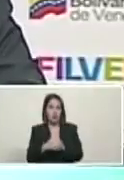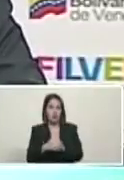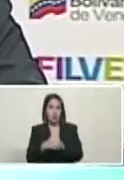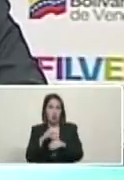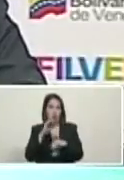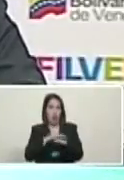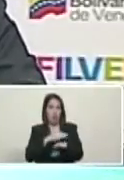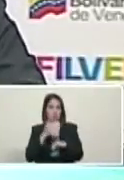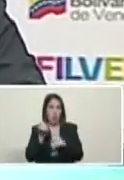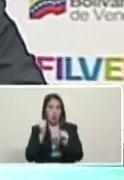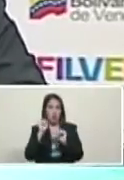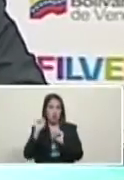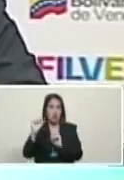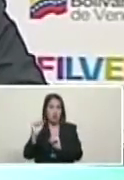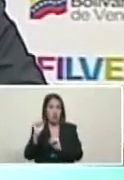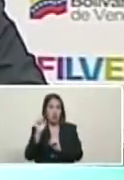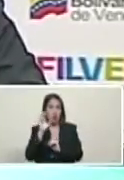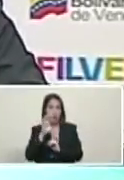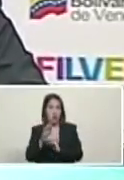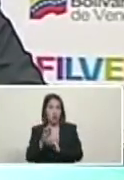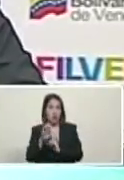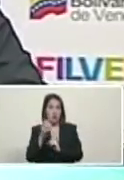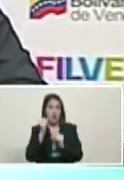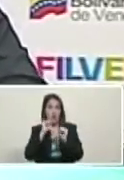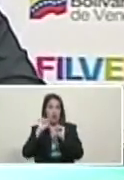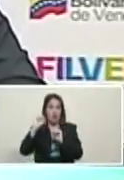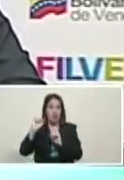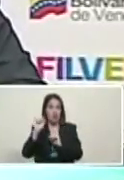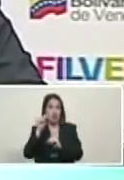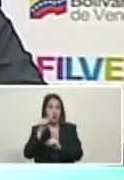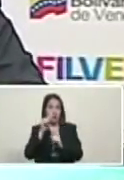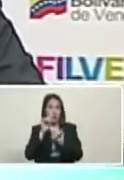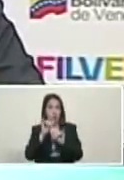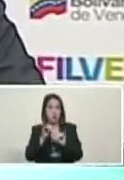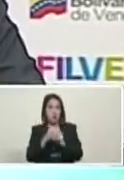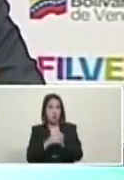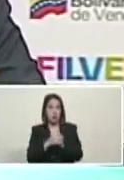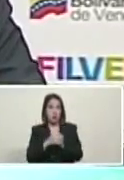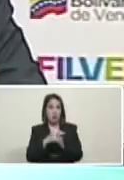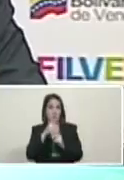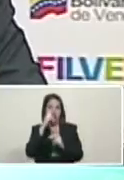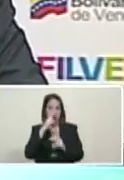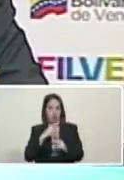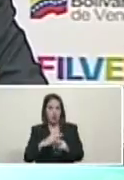porque defendiéndote un país, te defiendes a ti mismo, defiendes tu dignidad,